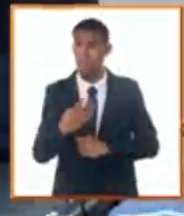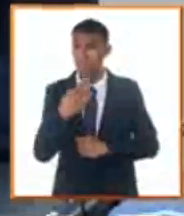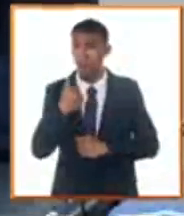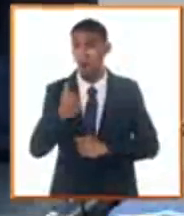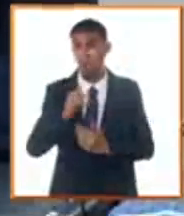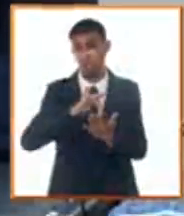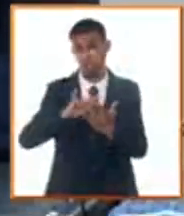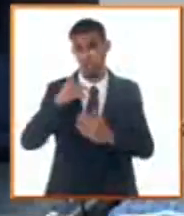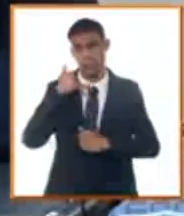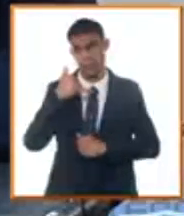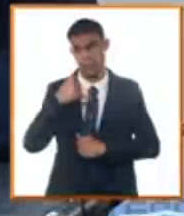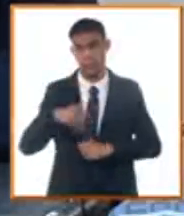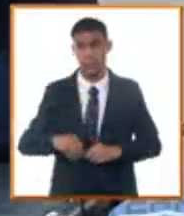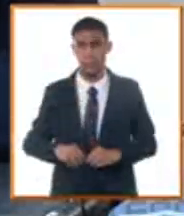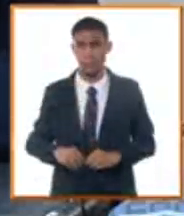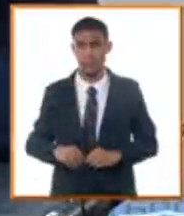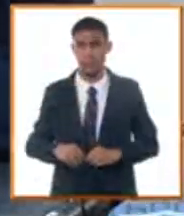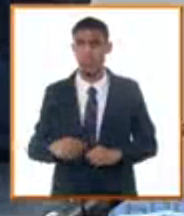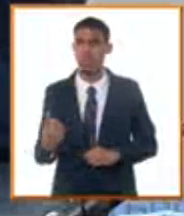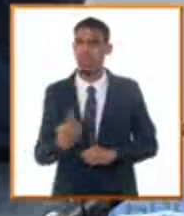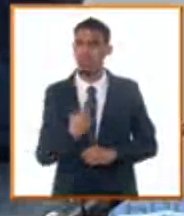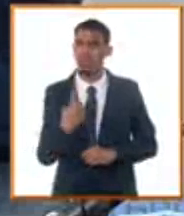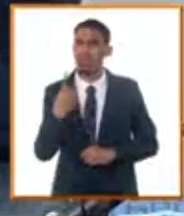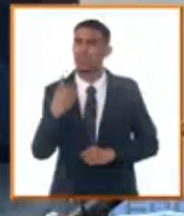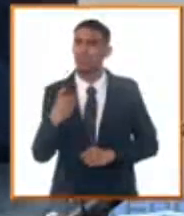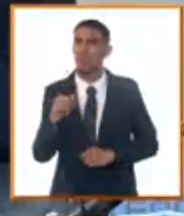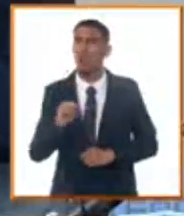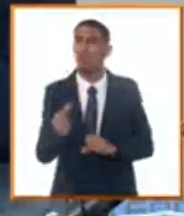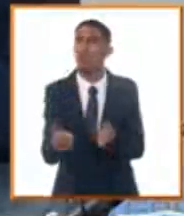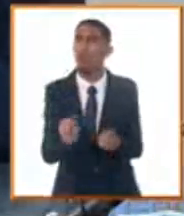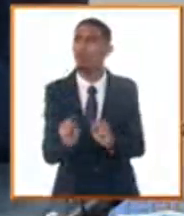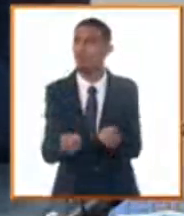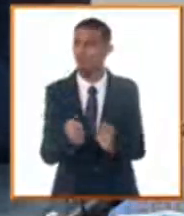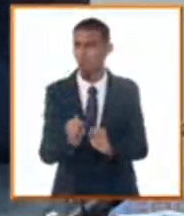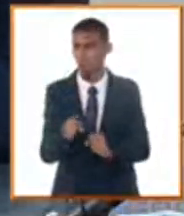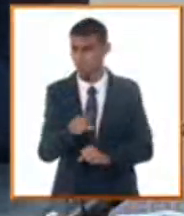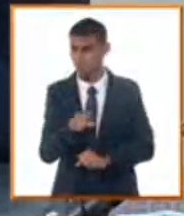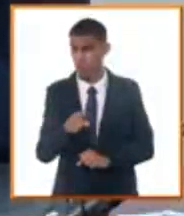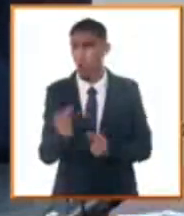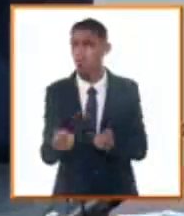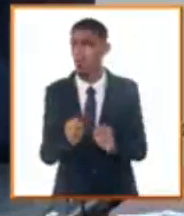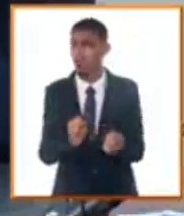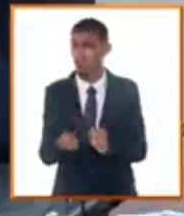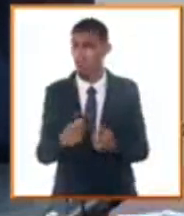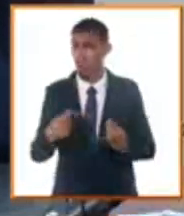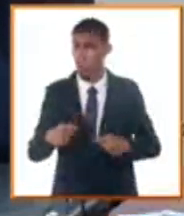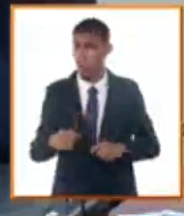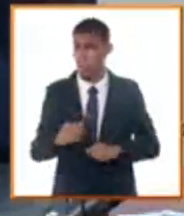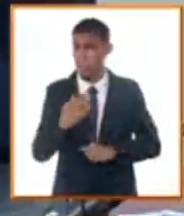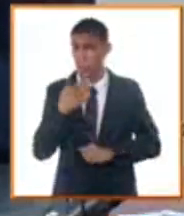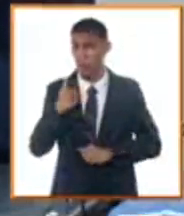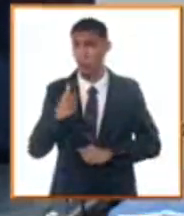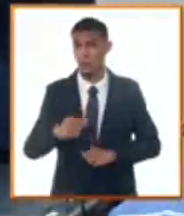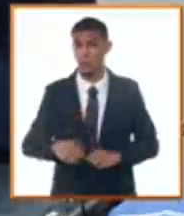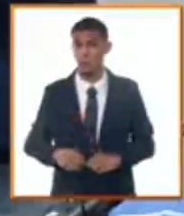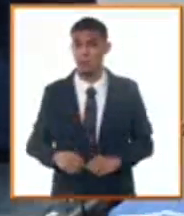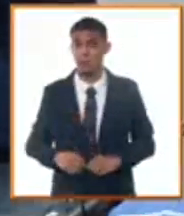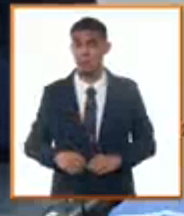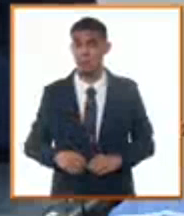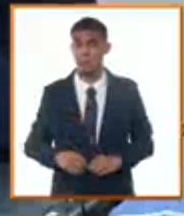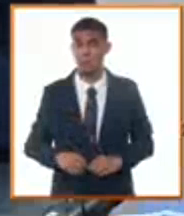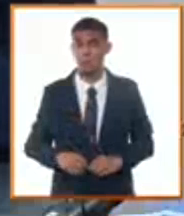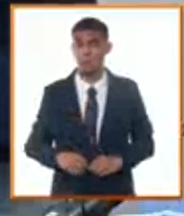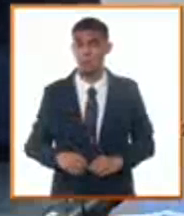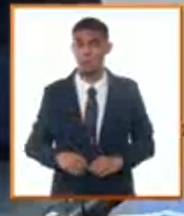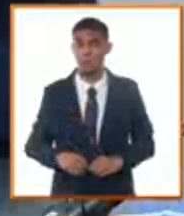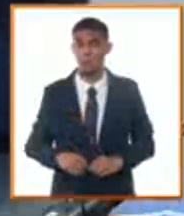QR. Necesitamos también un mayor control popular del tema. Nada como el control popular. Lo que el pueblo